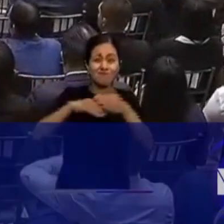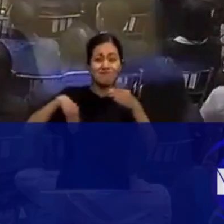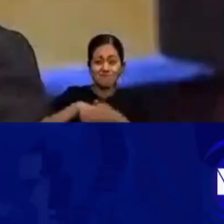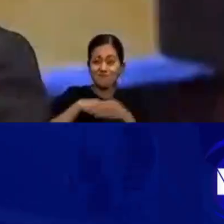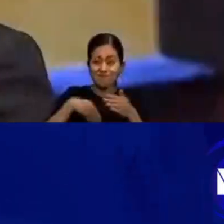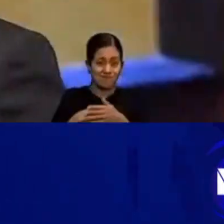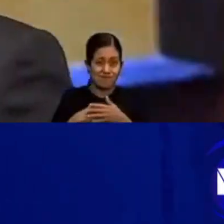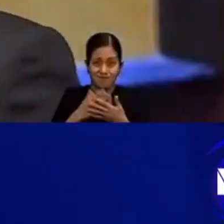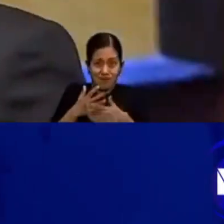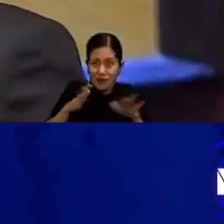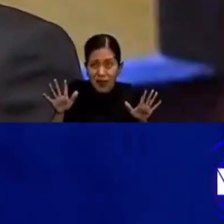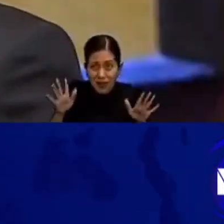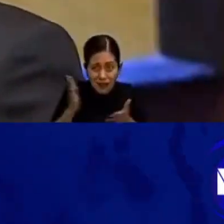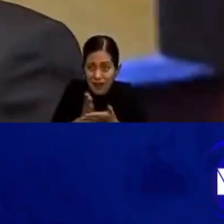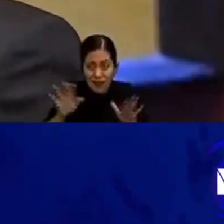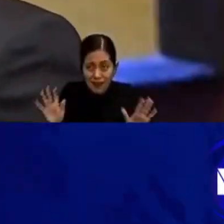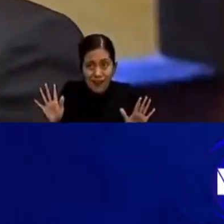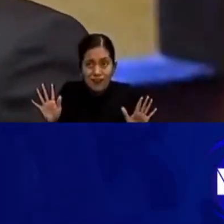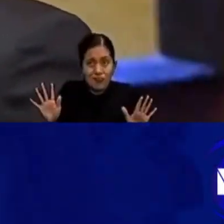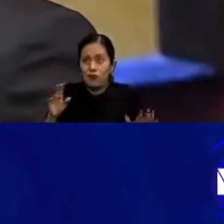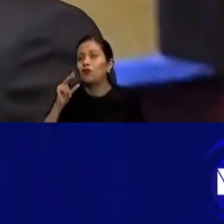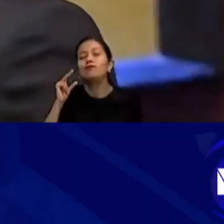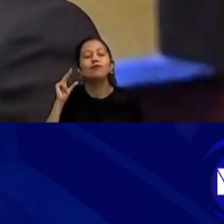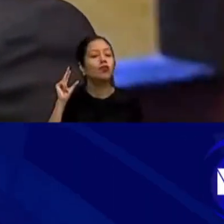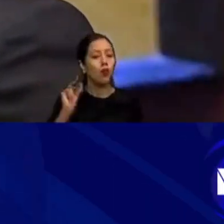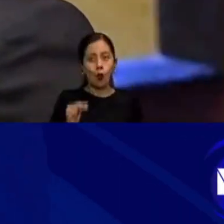La lucha por el nuevo Ecuador tan solo ha comenzado.